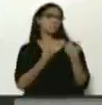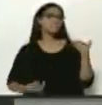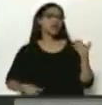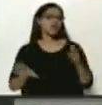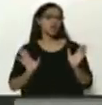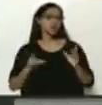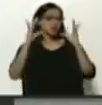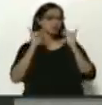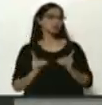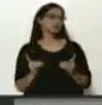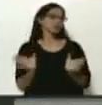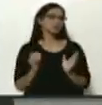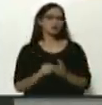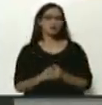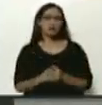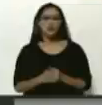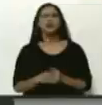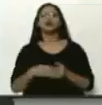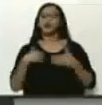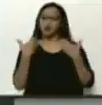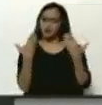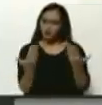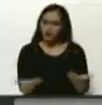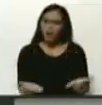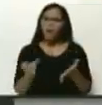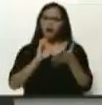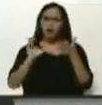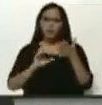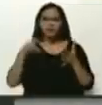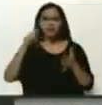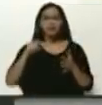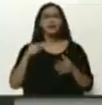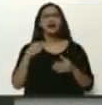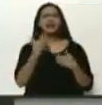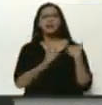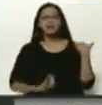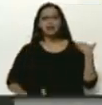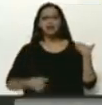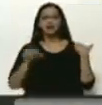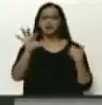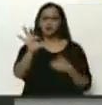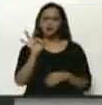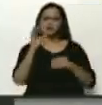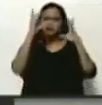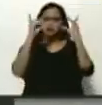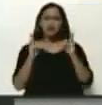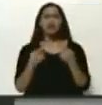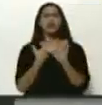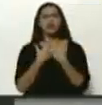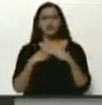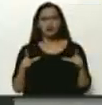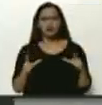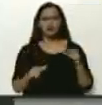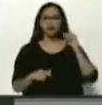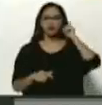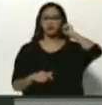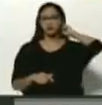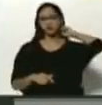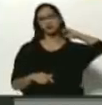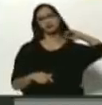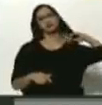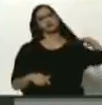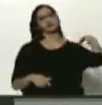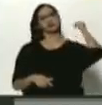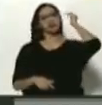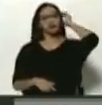el presidente. Démosle nosotros las herramientas necesarias para que pueda tomar las decisiones en libertad. Les garantizo